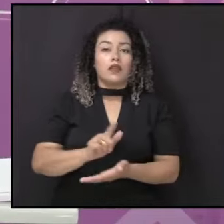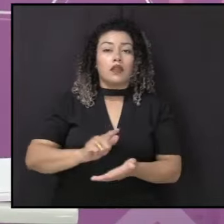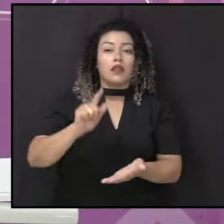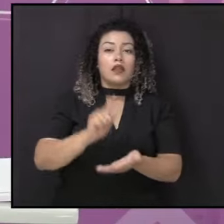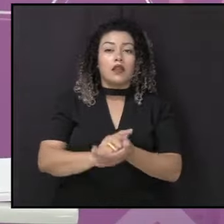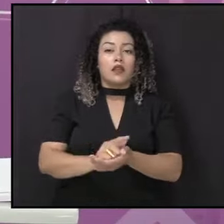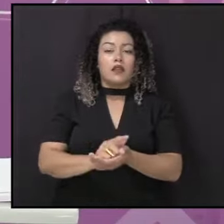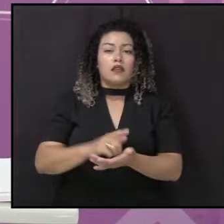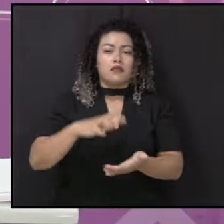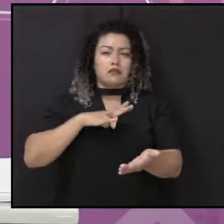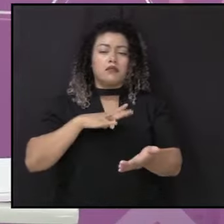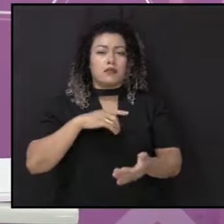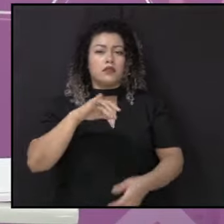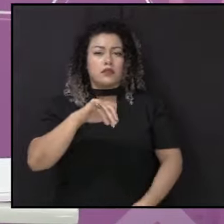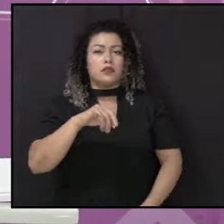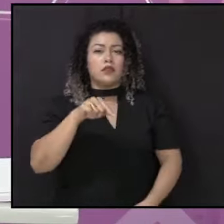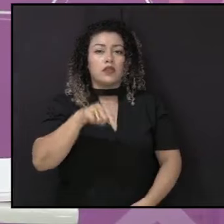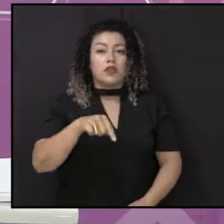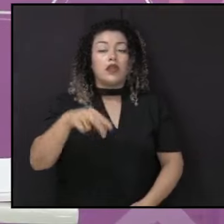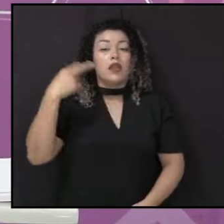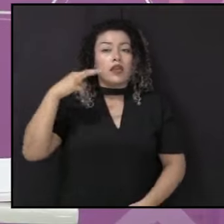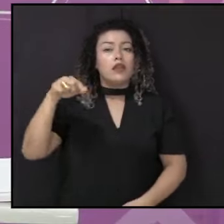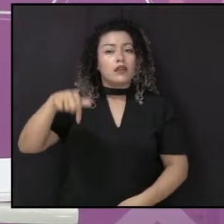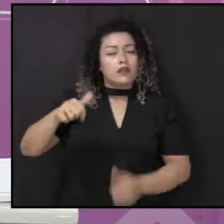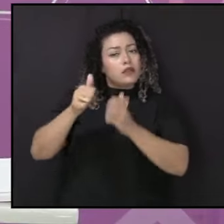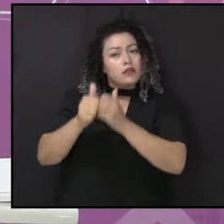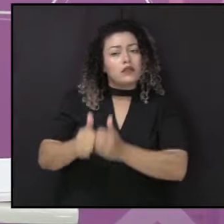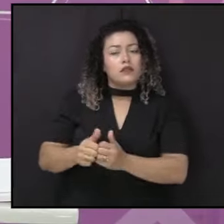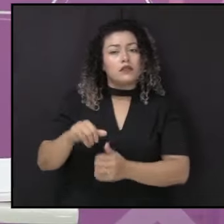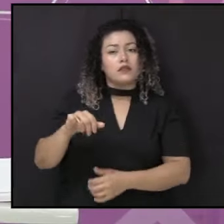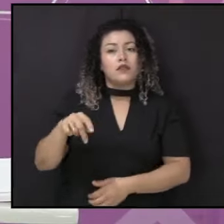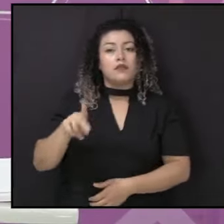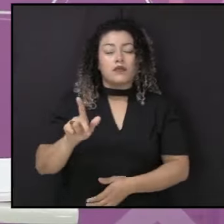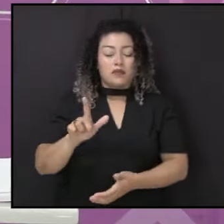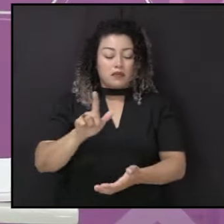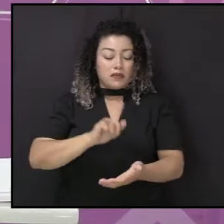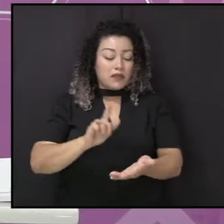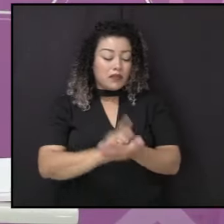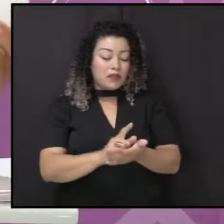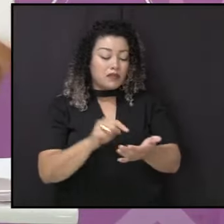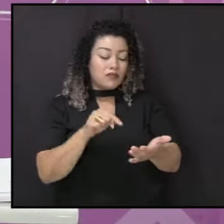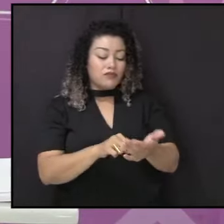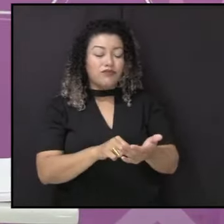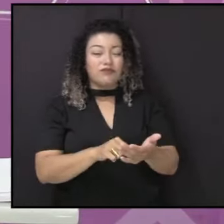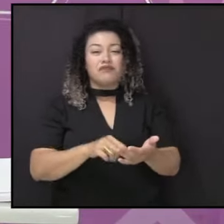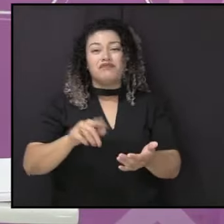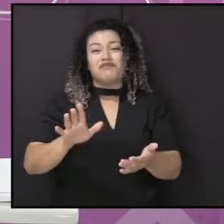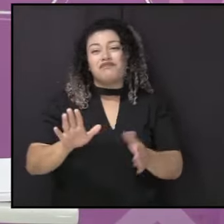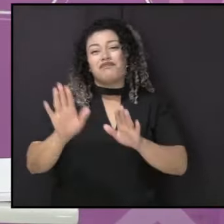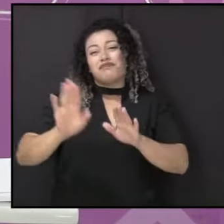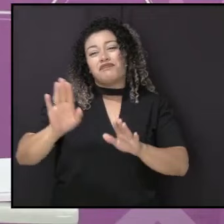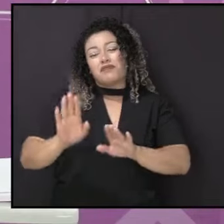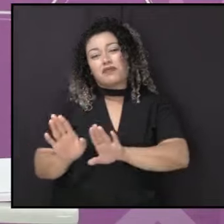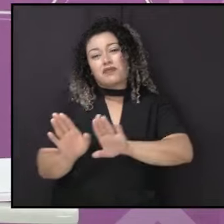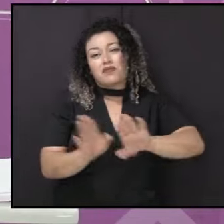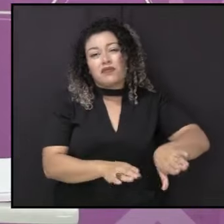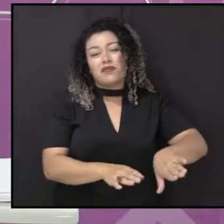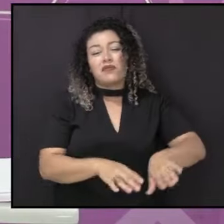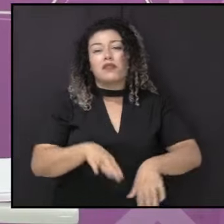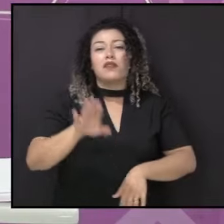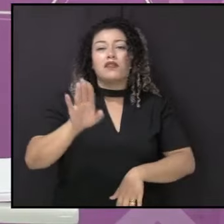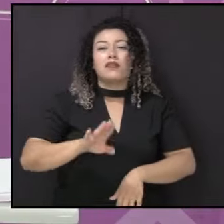a personas migrantes y sus familias para el estado de Veracruz. Desafortunadamente, esta ley está fuera de la realidad, porque fue promulgada